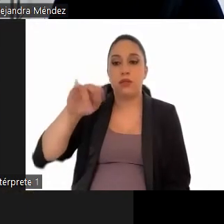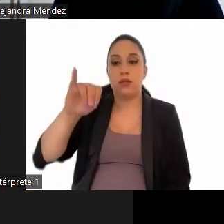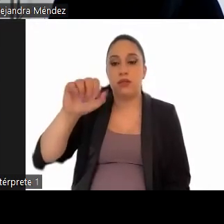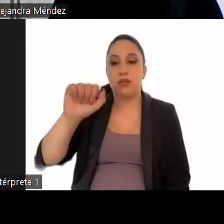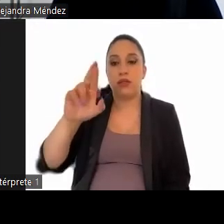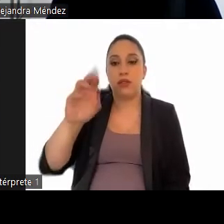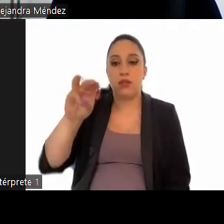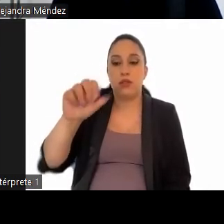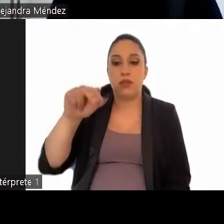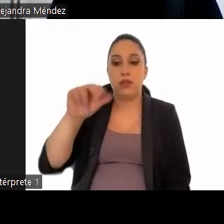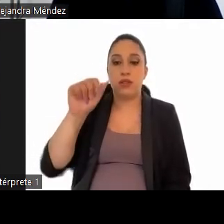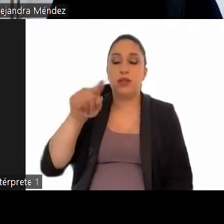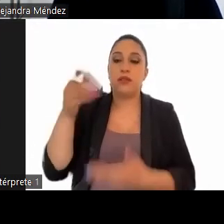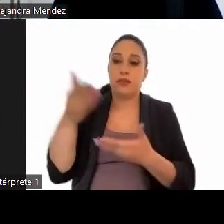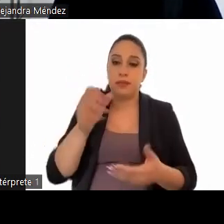Presente.